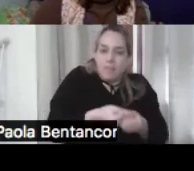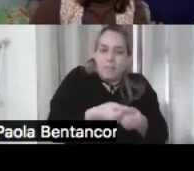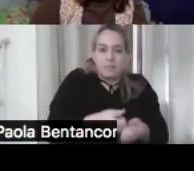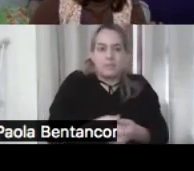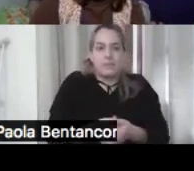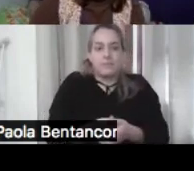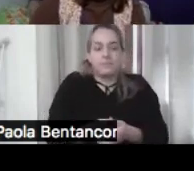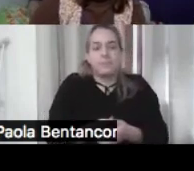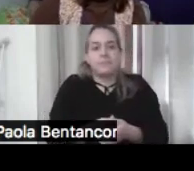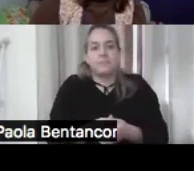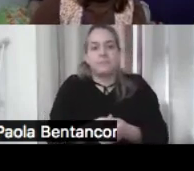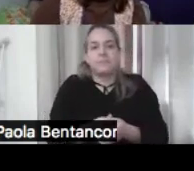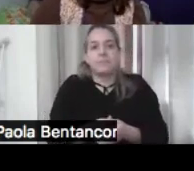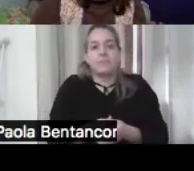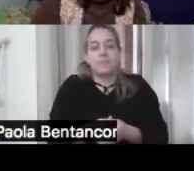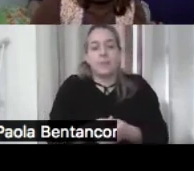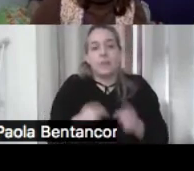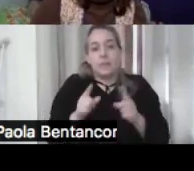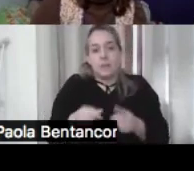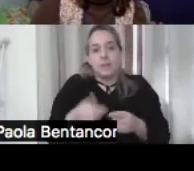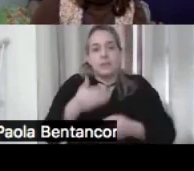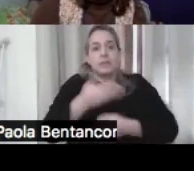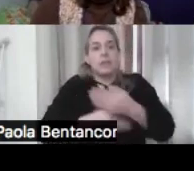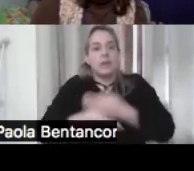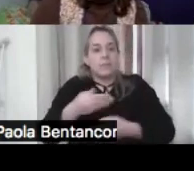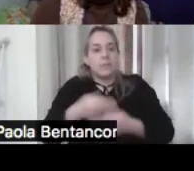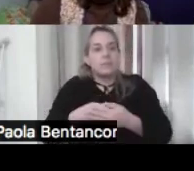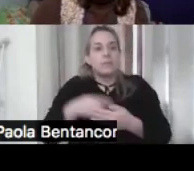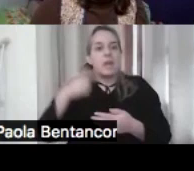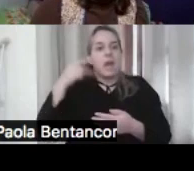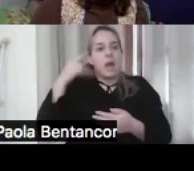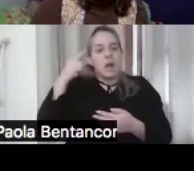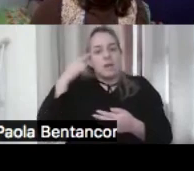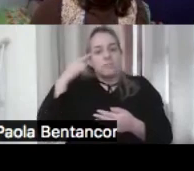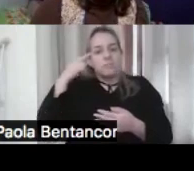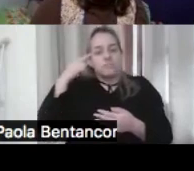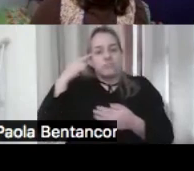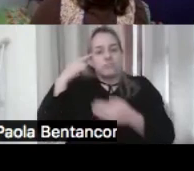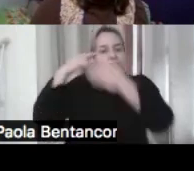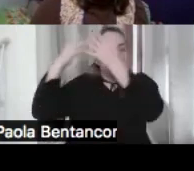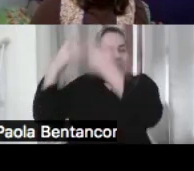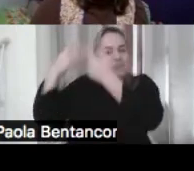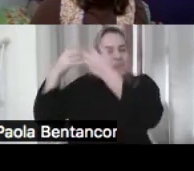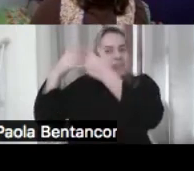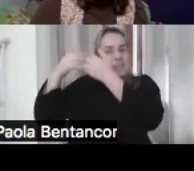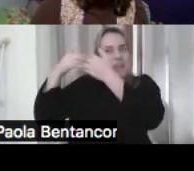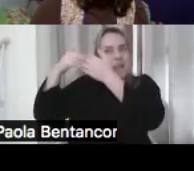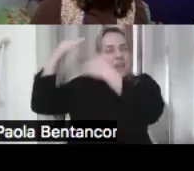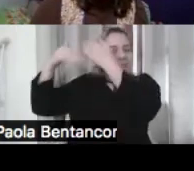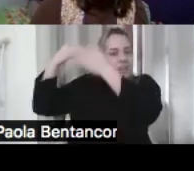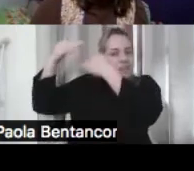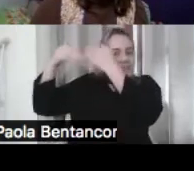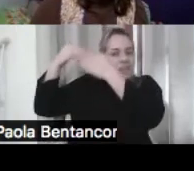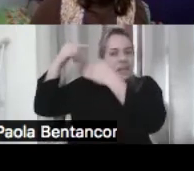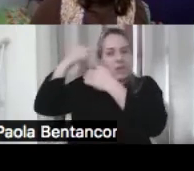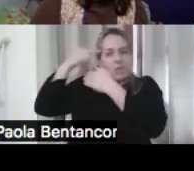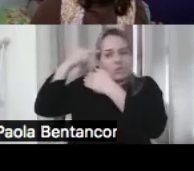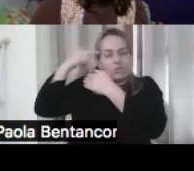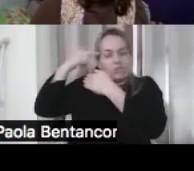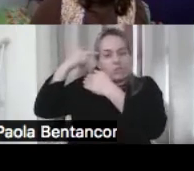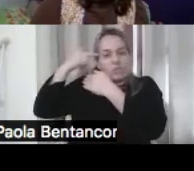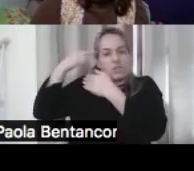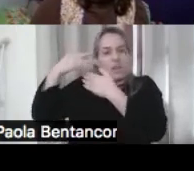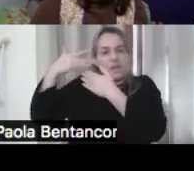ocurrir. Y después está la discapacidad del neurodesarrollo, que son todas discapacidades de base